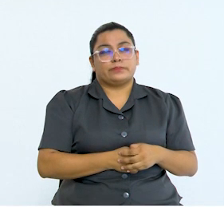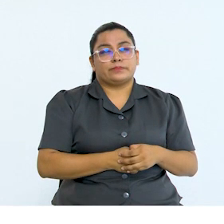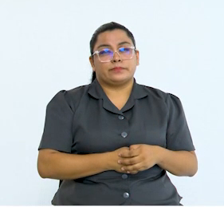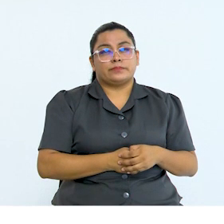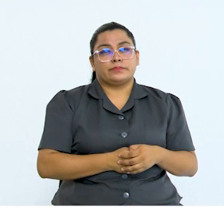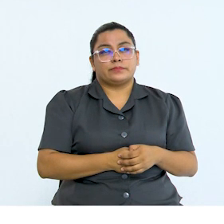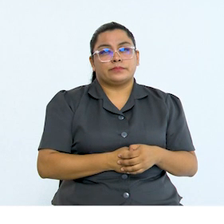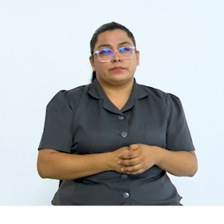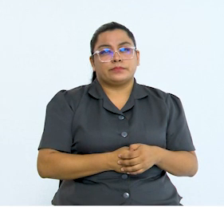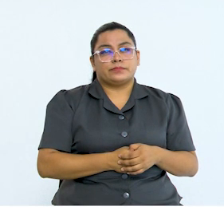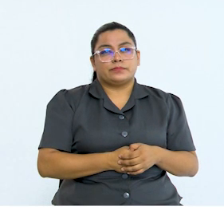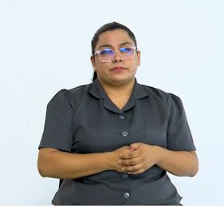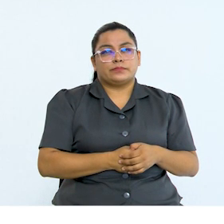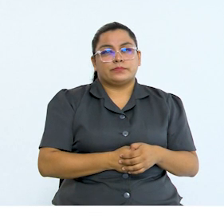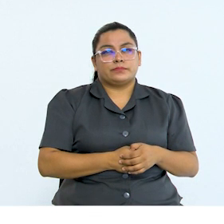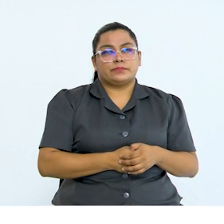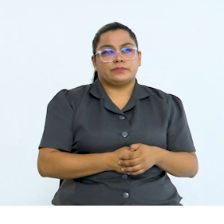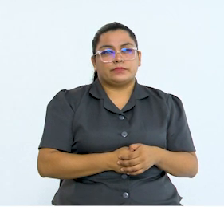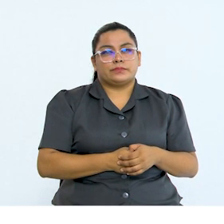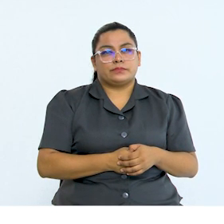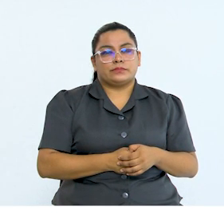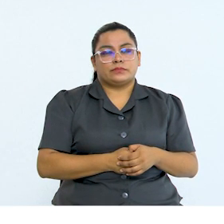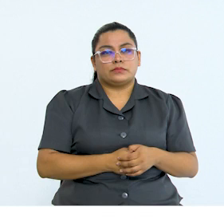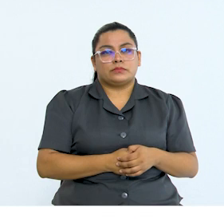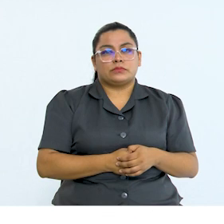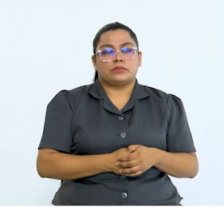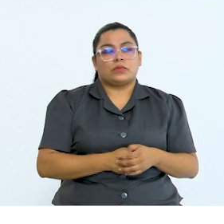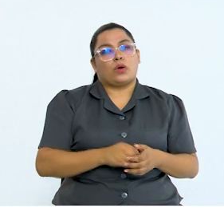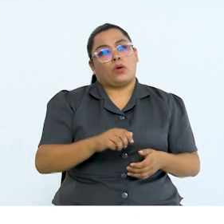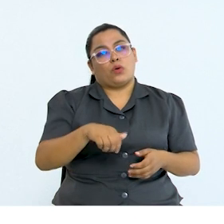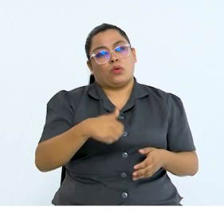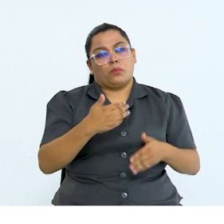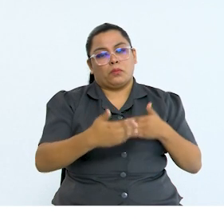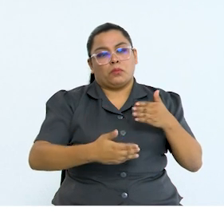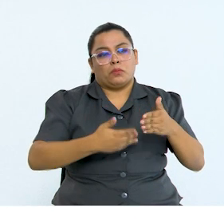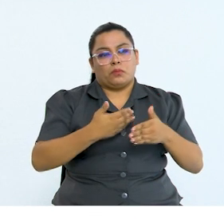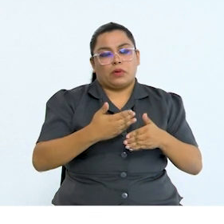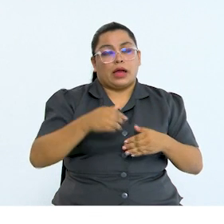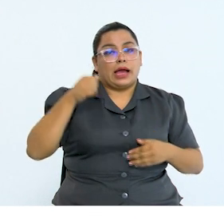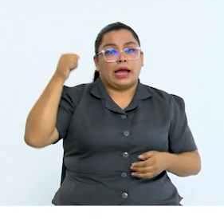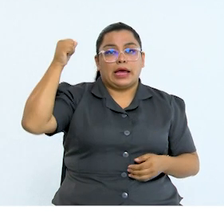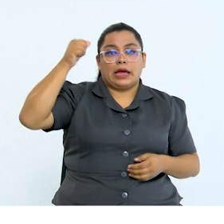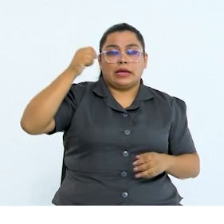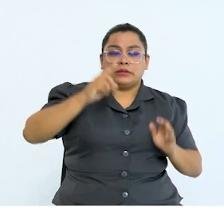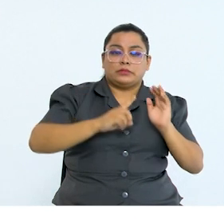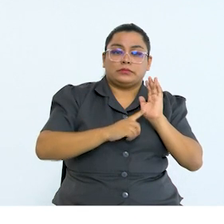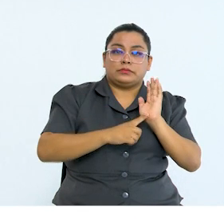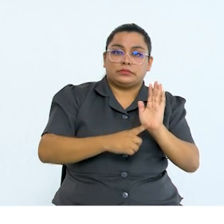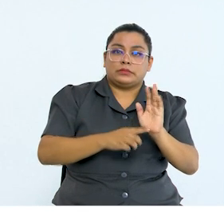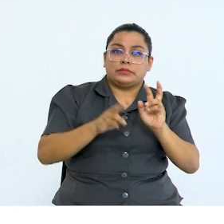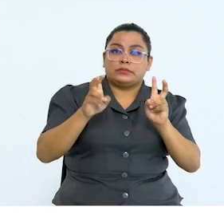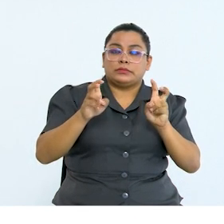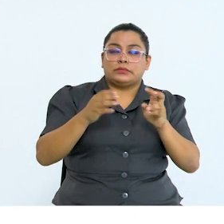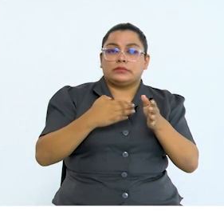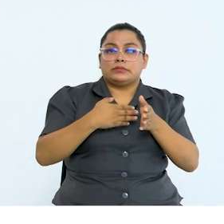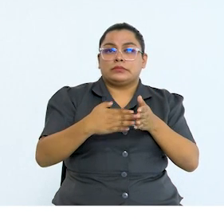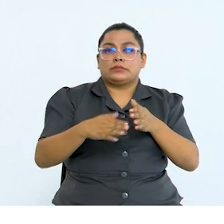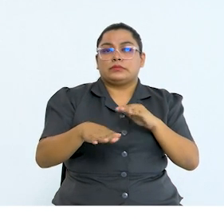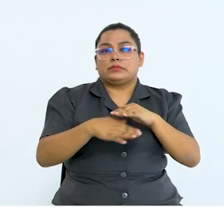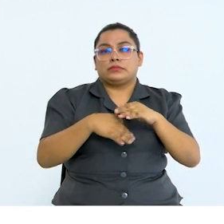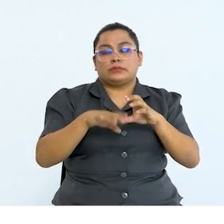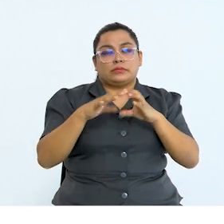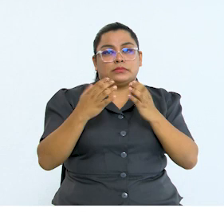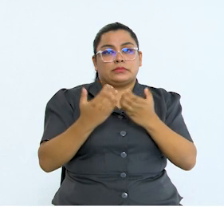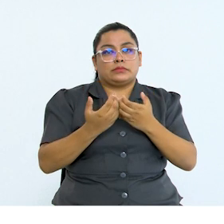El siguiente paso es el analiza, donde se presenta el problema inicial en el cual se basa la clase. El docente escribe en la pizarra